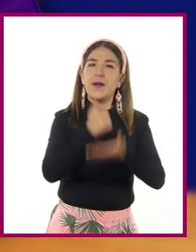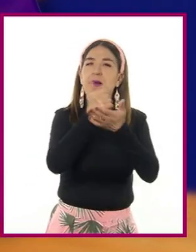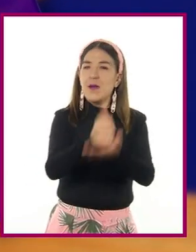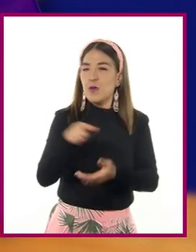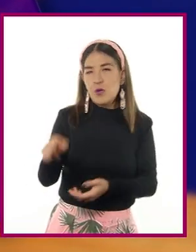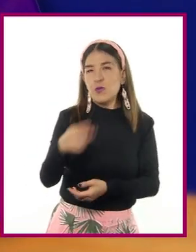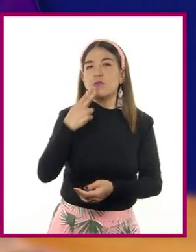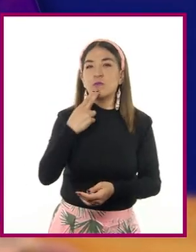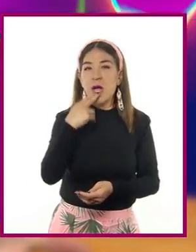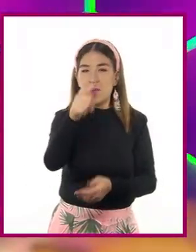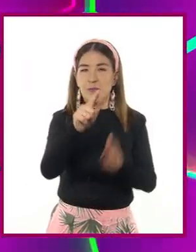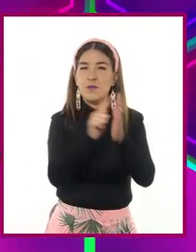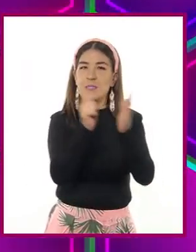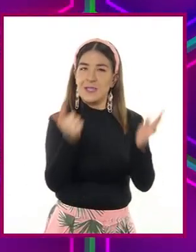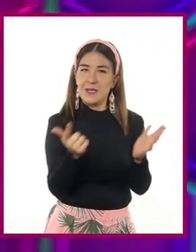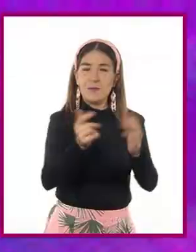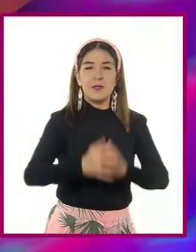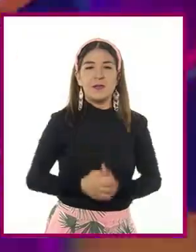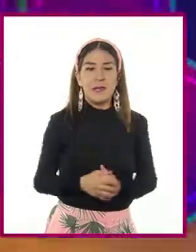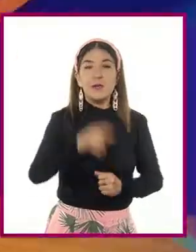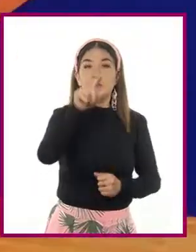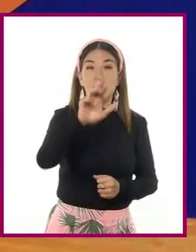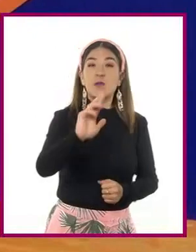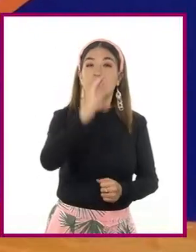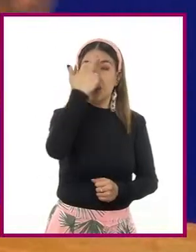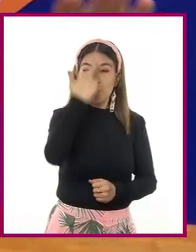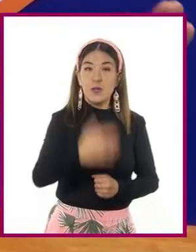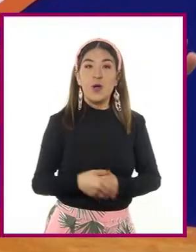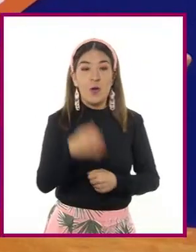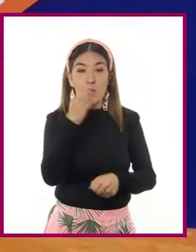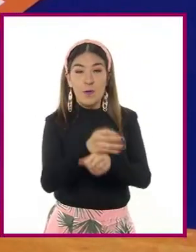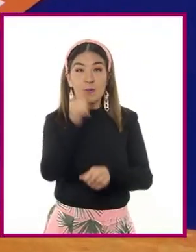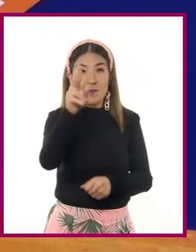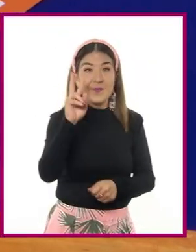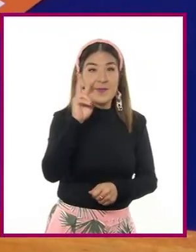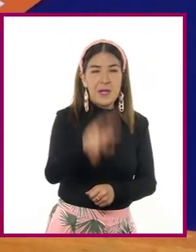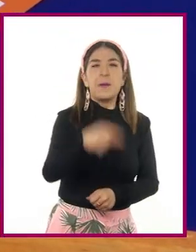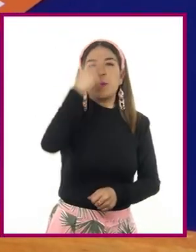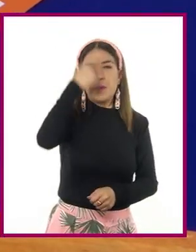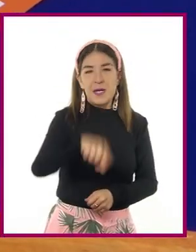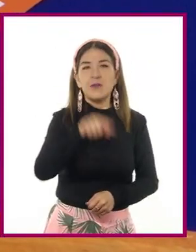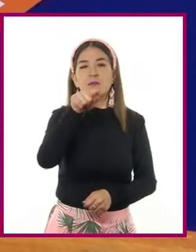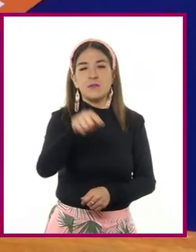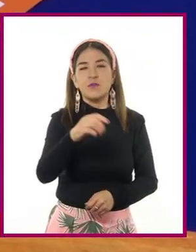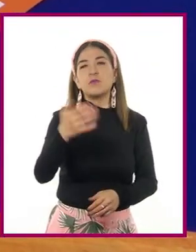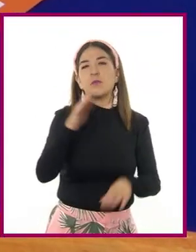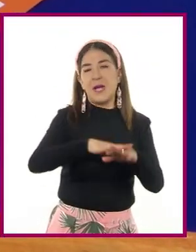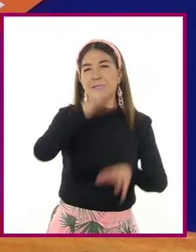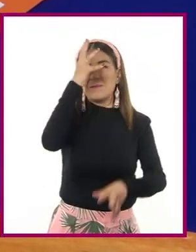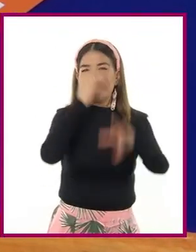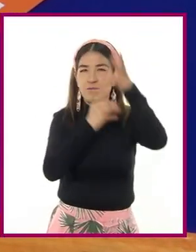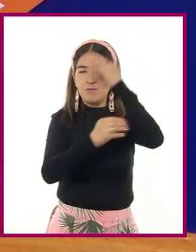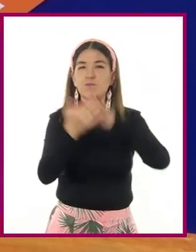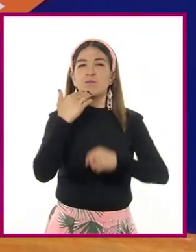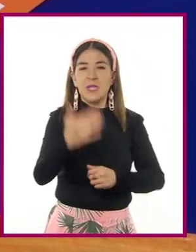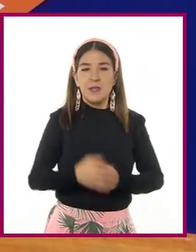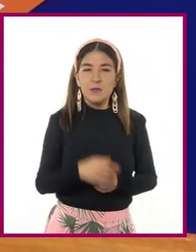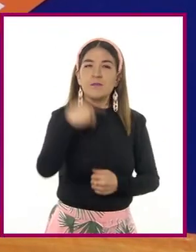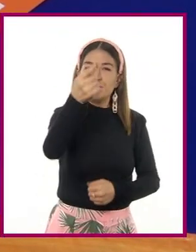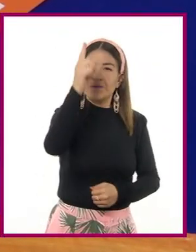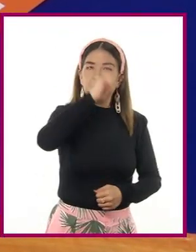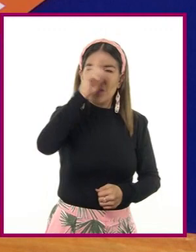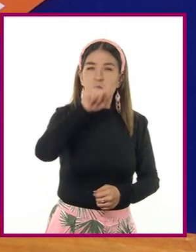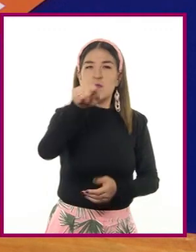ayudarles tener a la mano su libro de texto. Recuerden que todo lo que vean es para reforzar su conocimiento. Así que les recomiendo llevar